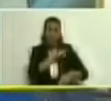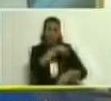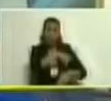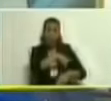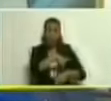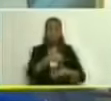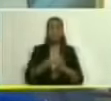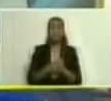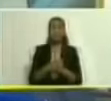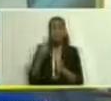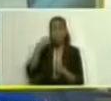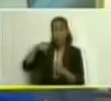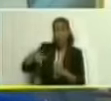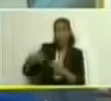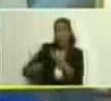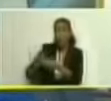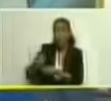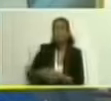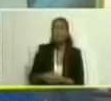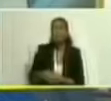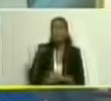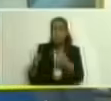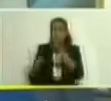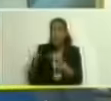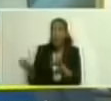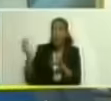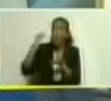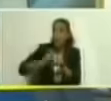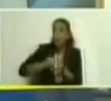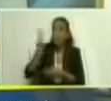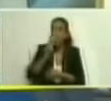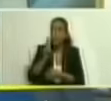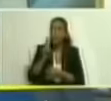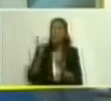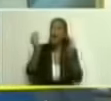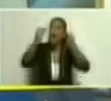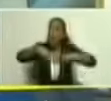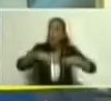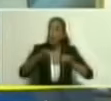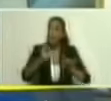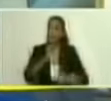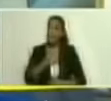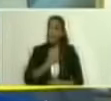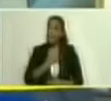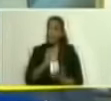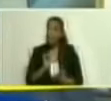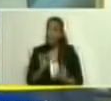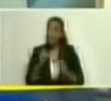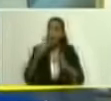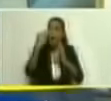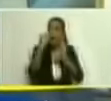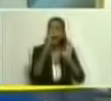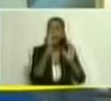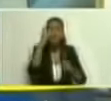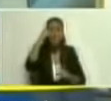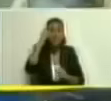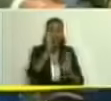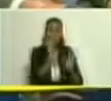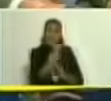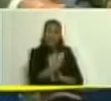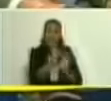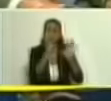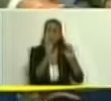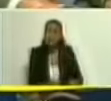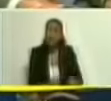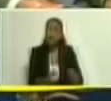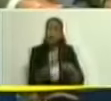acá en Venezuela, es que cuando regresen vamos a acordar internamente ciertos hitos, plazos, para asegurarnos